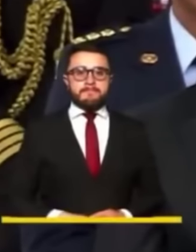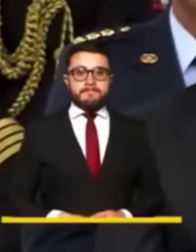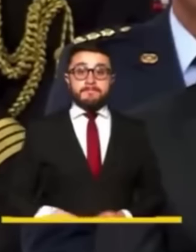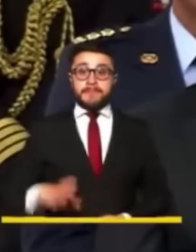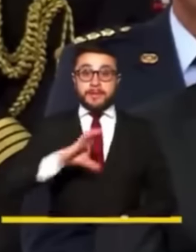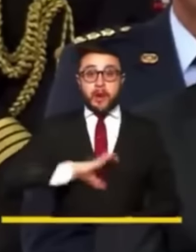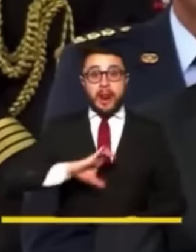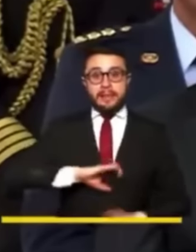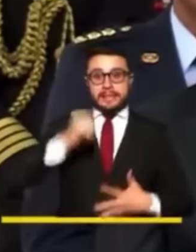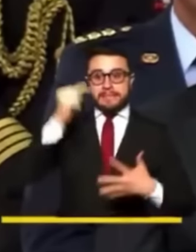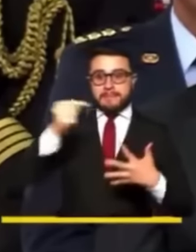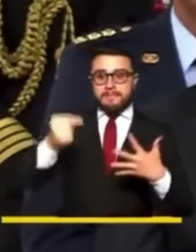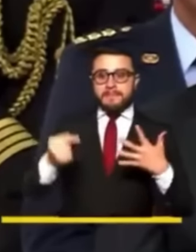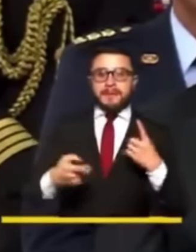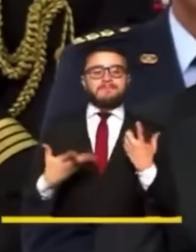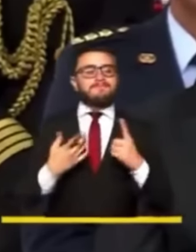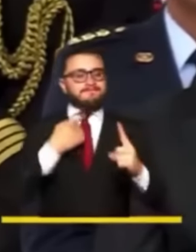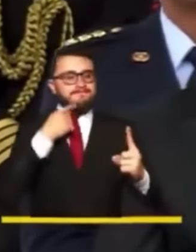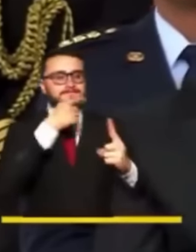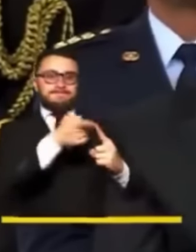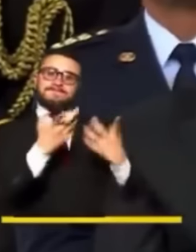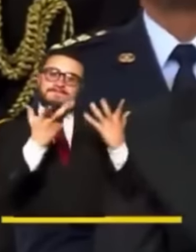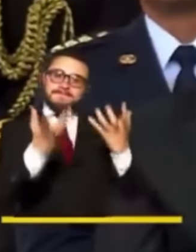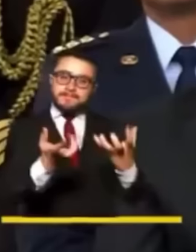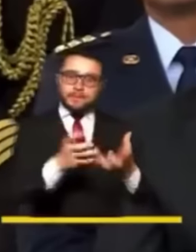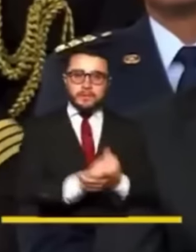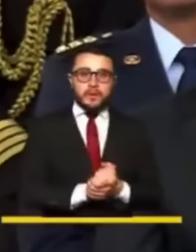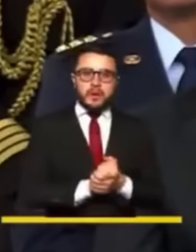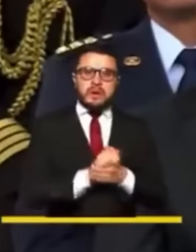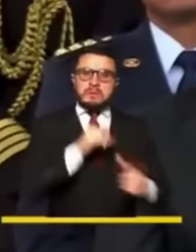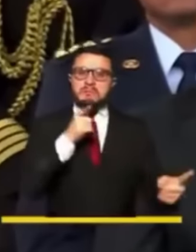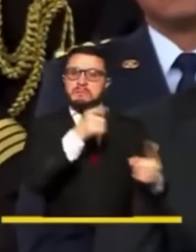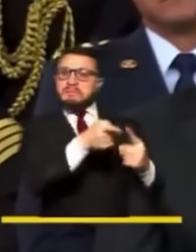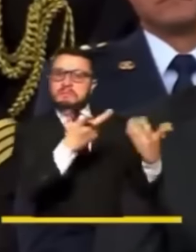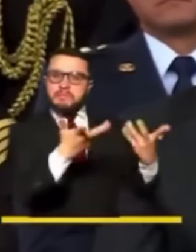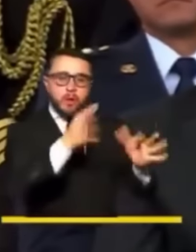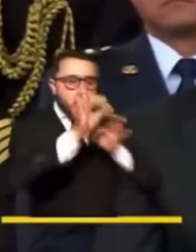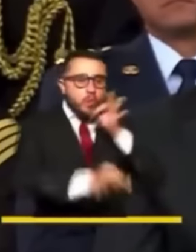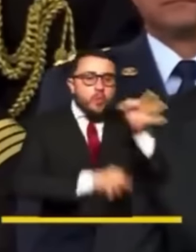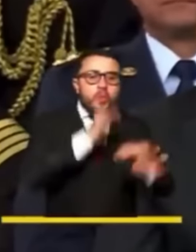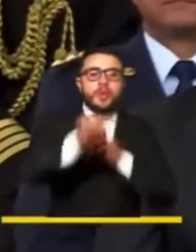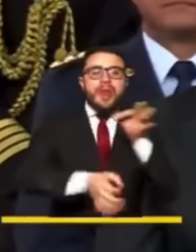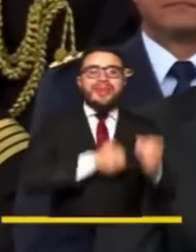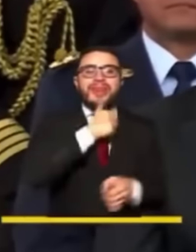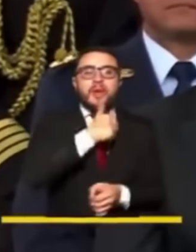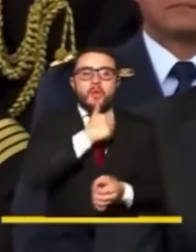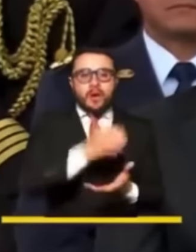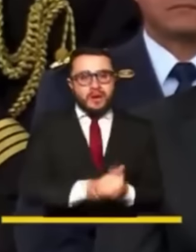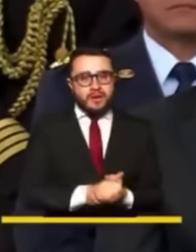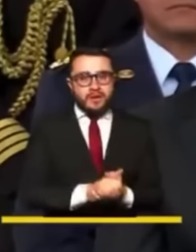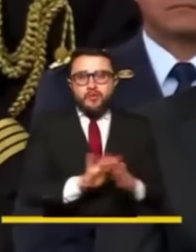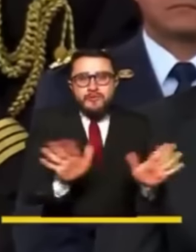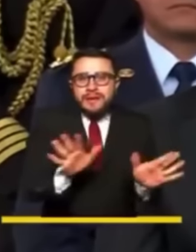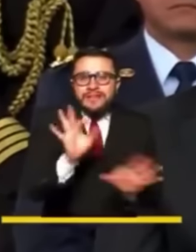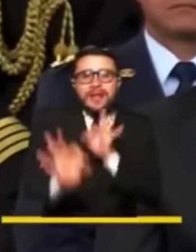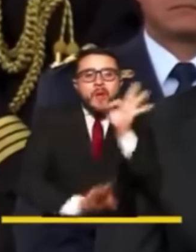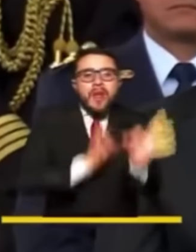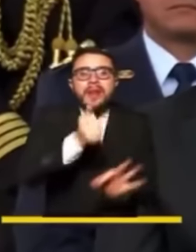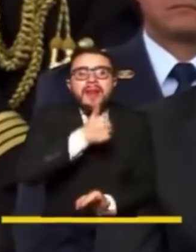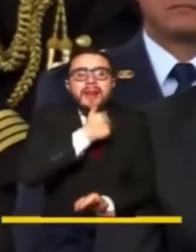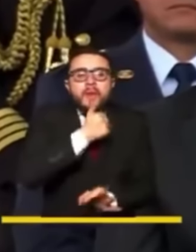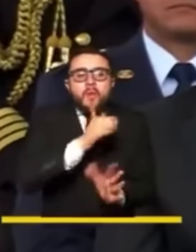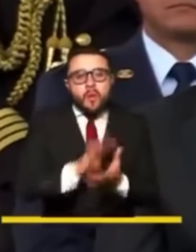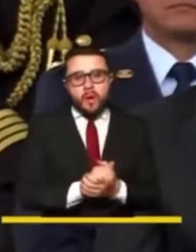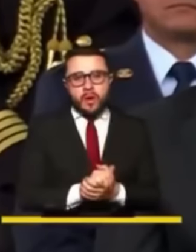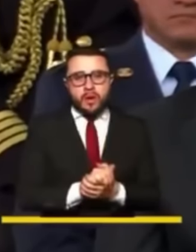también hizo una breve mención del papel que entraría a jugar la fuerza pública En el caso de que la escasez de agua llegue a escenarios catastróficos sin